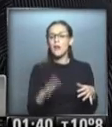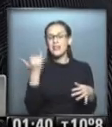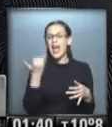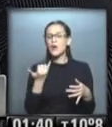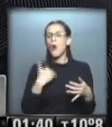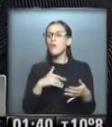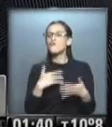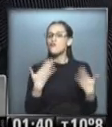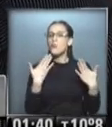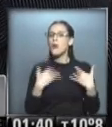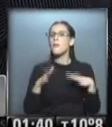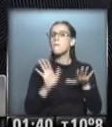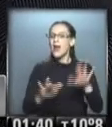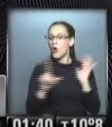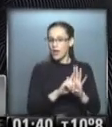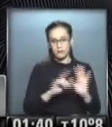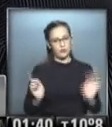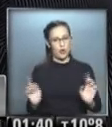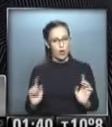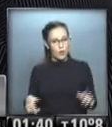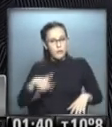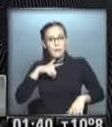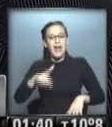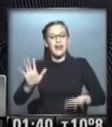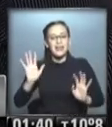ley. Creo que evidentemente